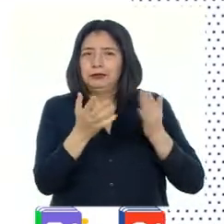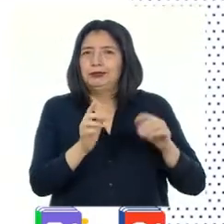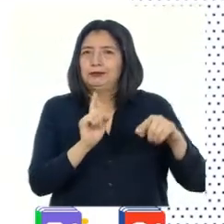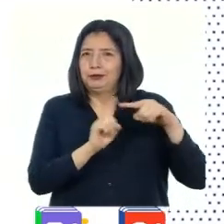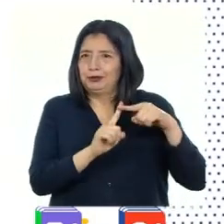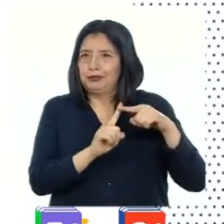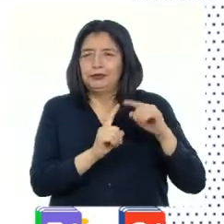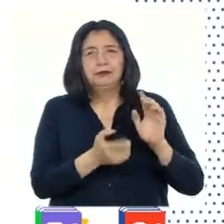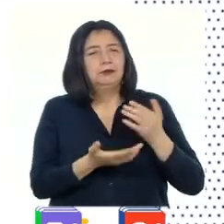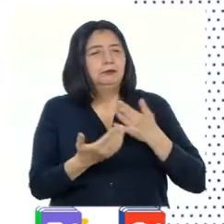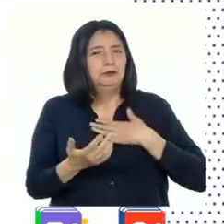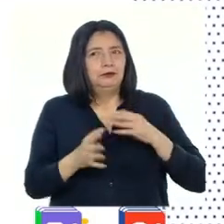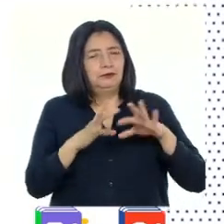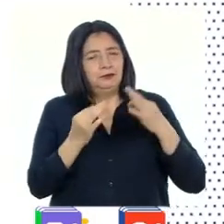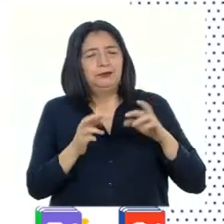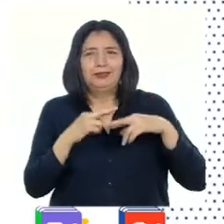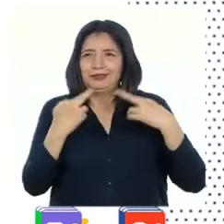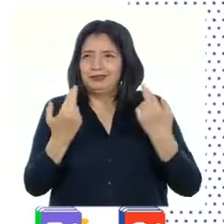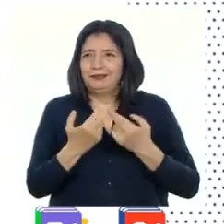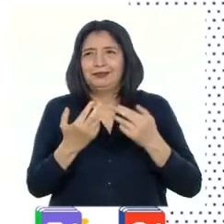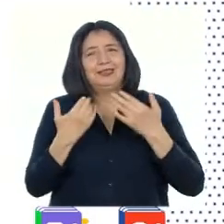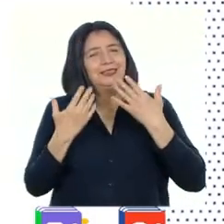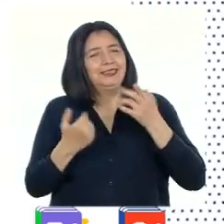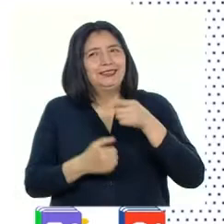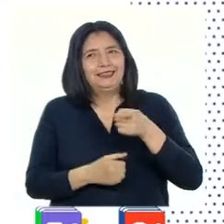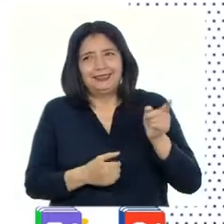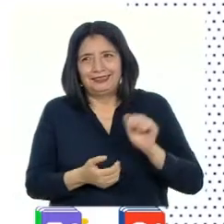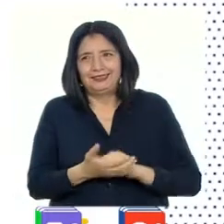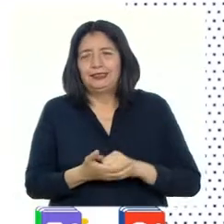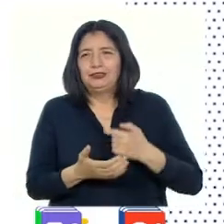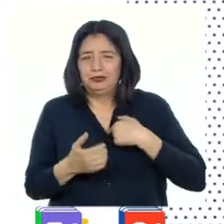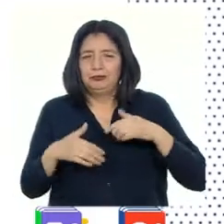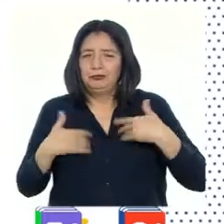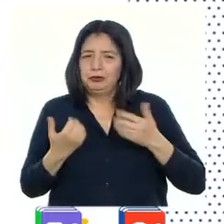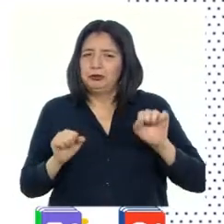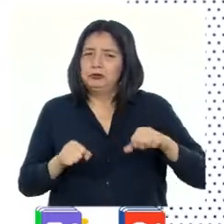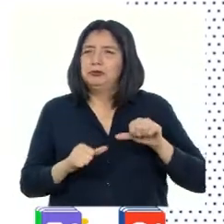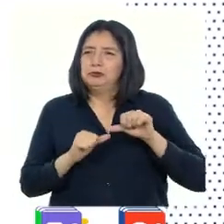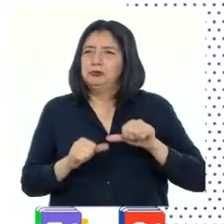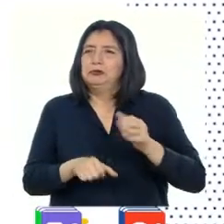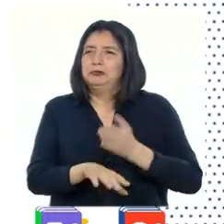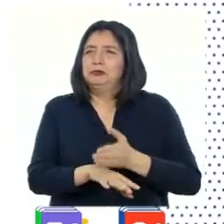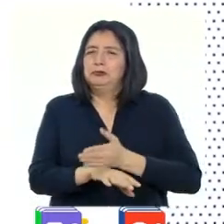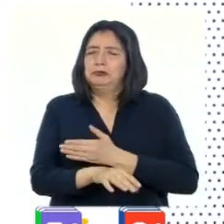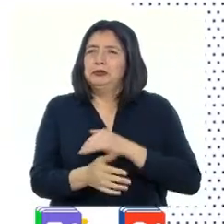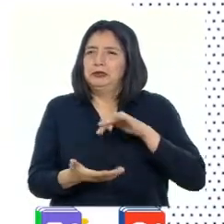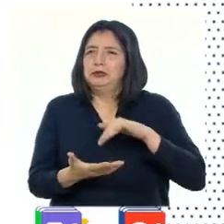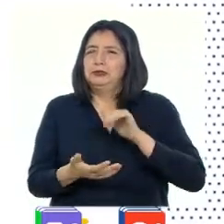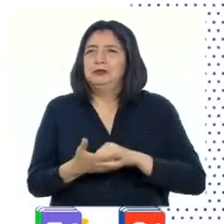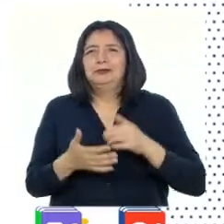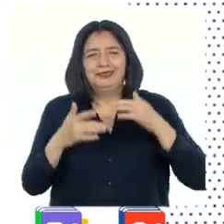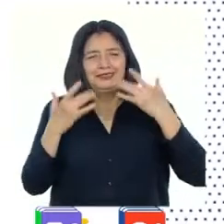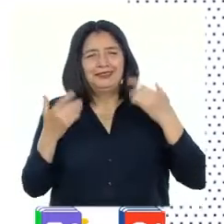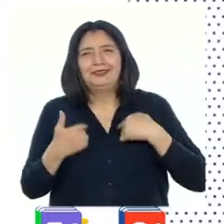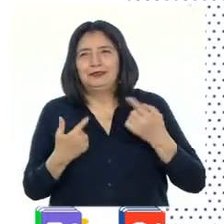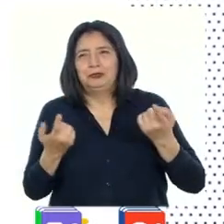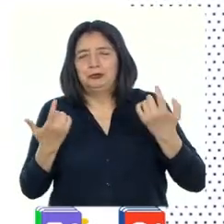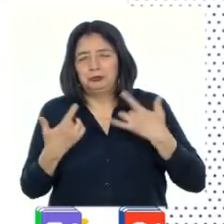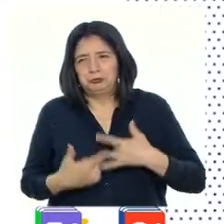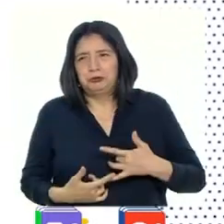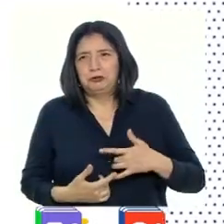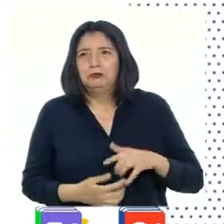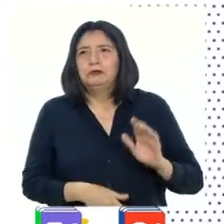buenas. Mi familia reunida porque gracias a ellos pude seguir estudiando y me alegraron cuando estuve